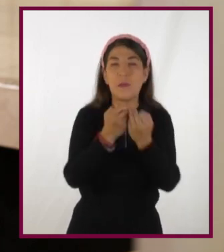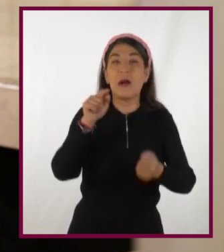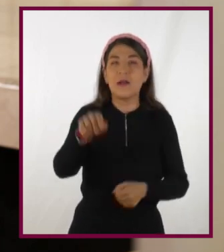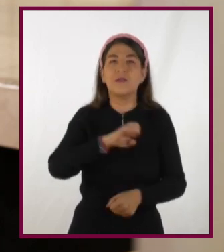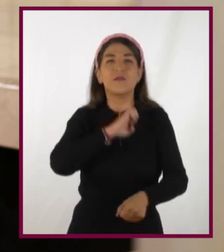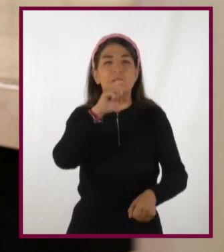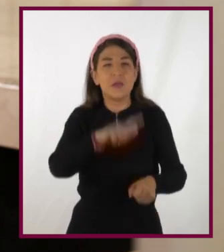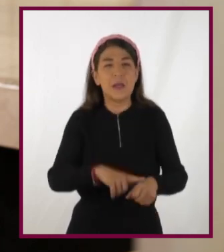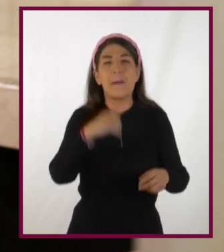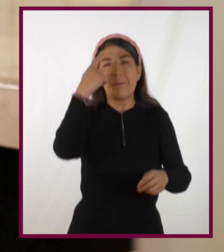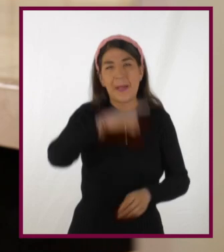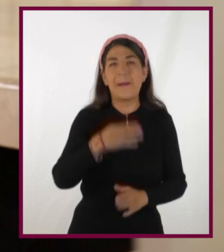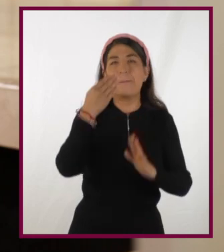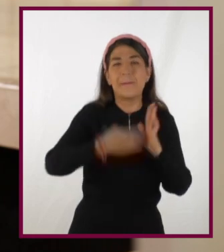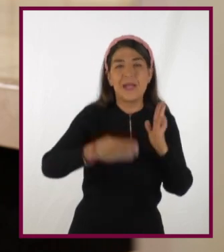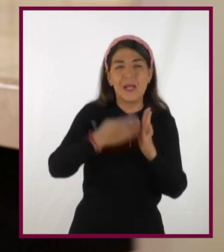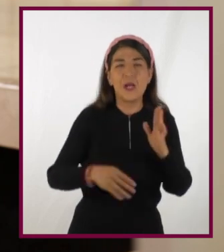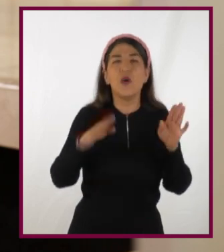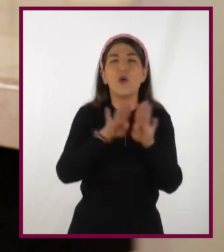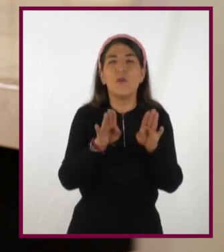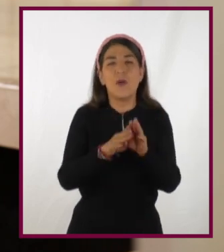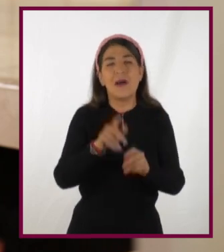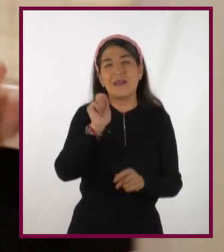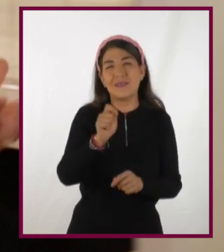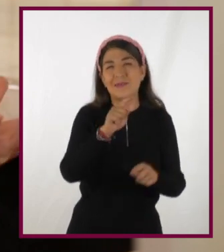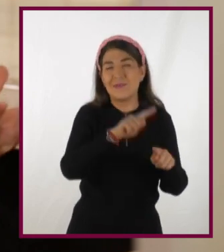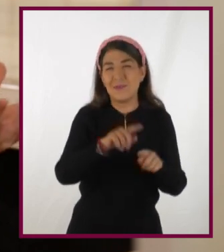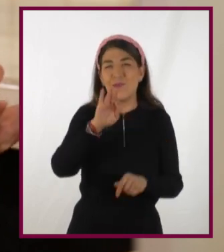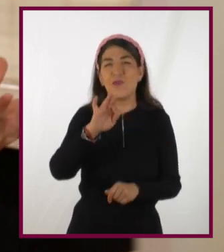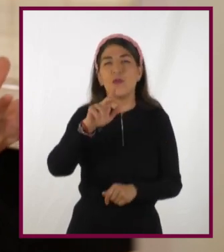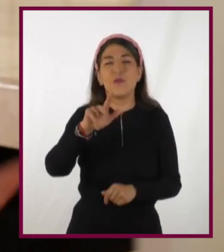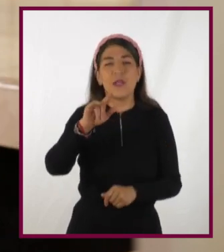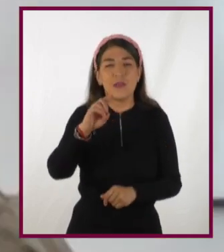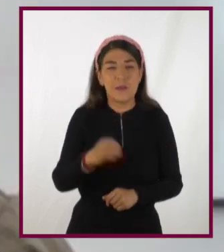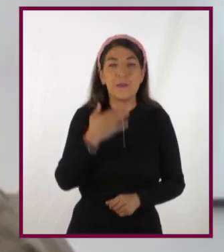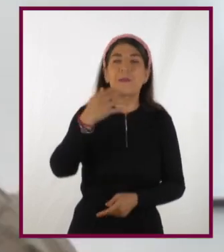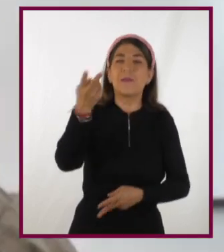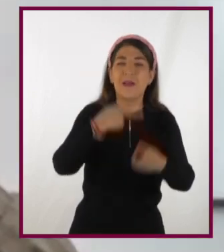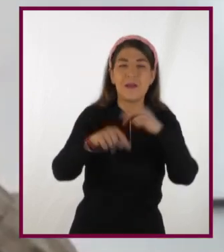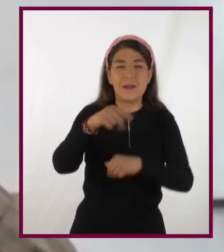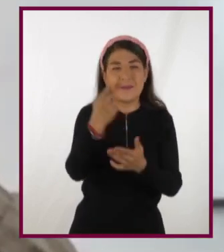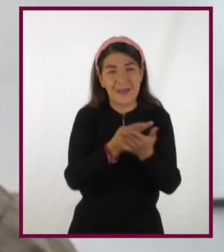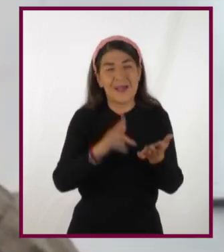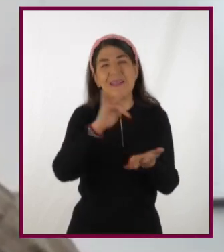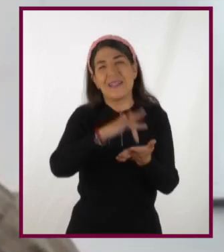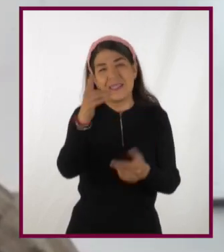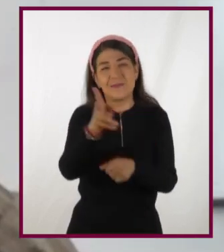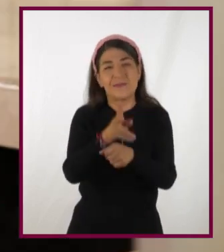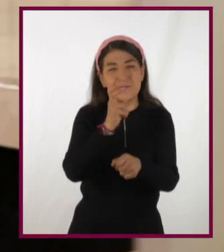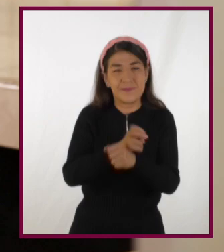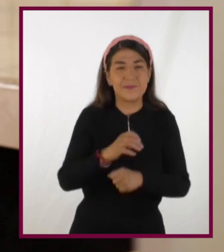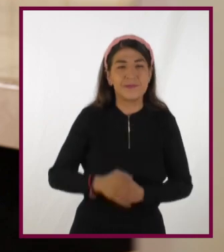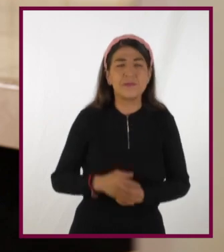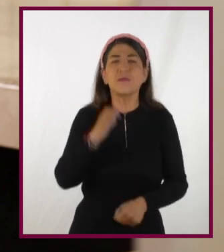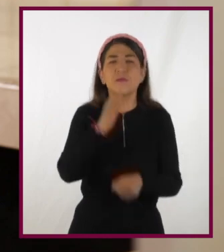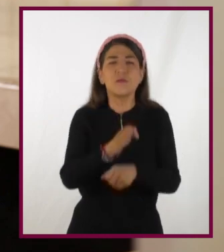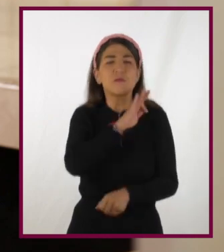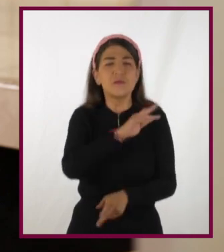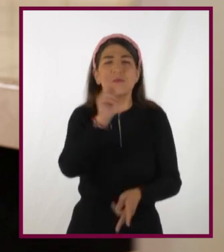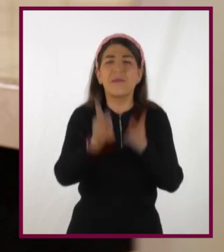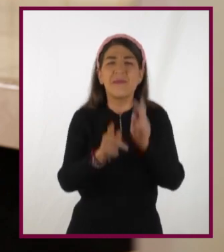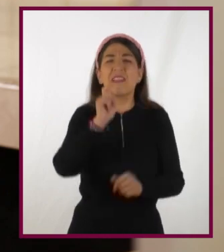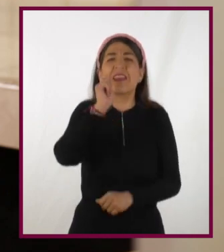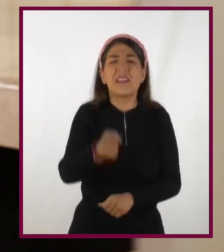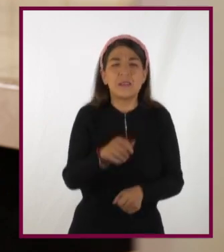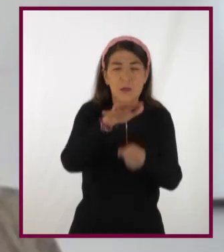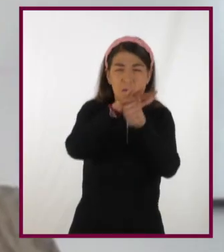y especialista en mecánica de fluidos. ¿Qué tal, doctor? Bienvenido al programa. ¿Qué tal? Gracias por la invitación. Hoy nos puede platicar qué